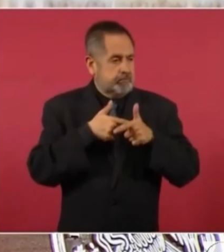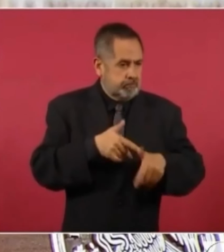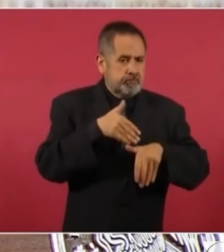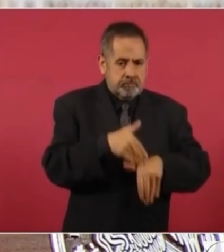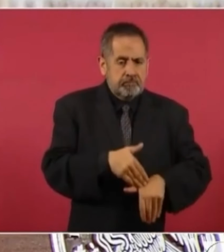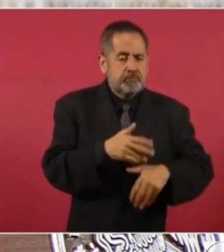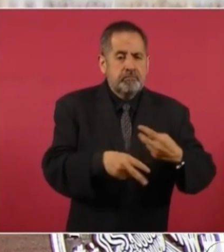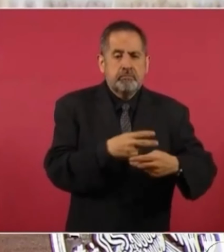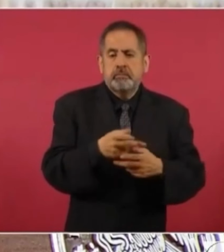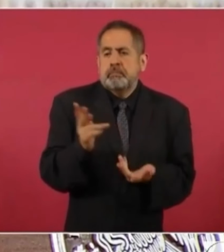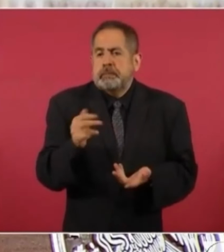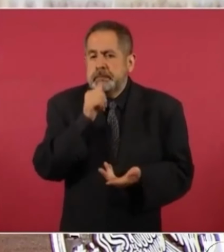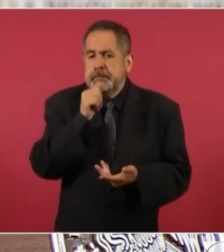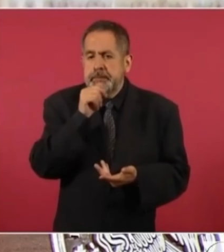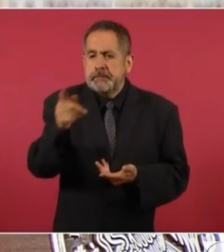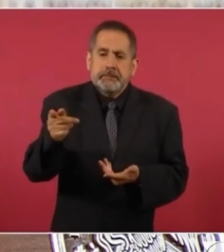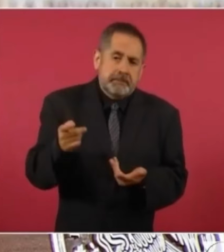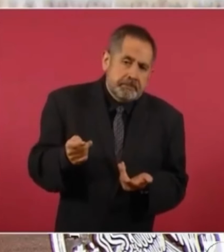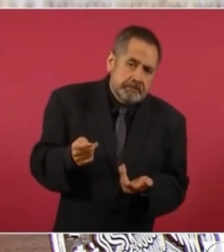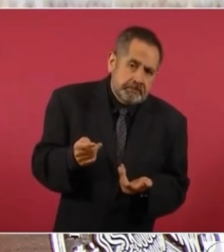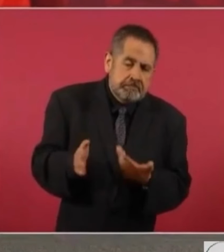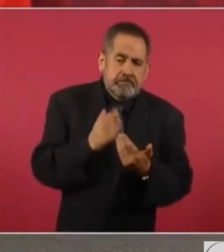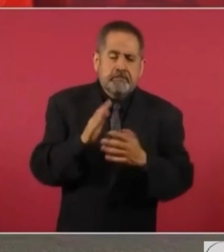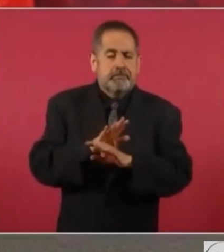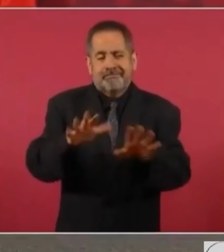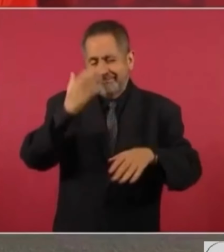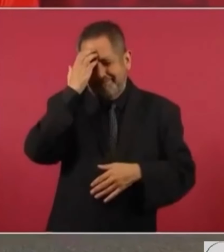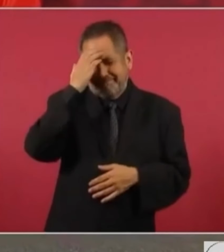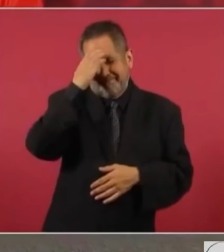la consulta. Entonces, esa es mi postura.